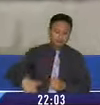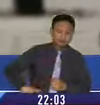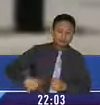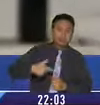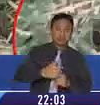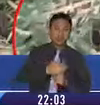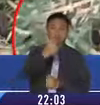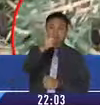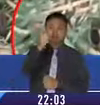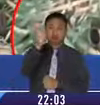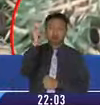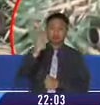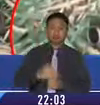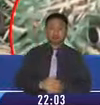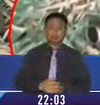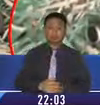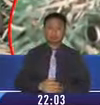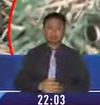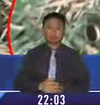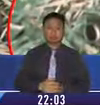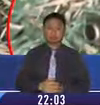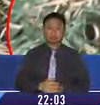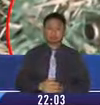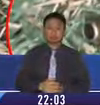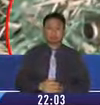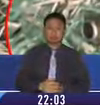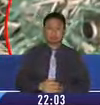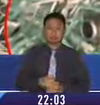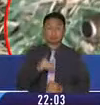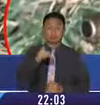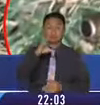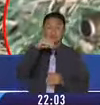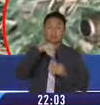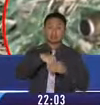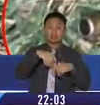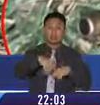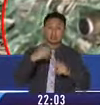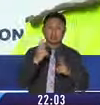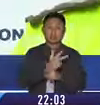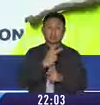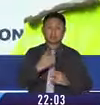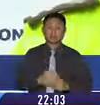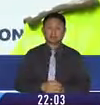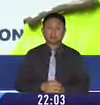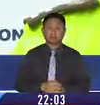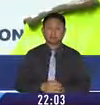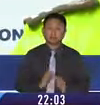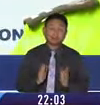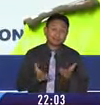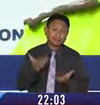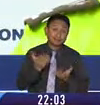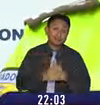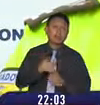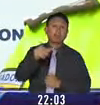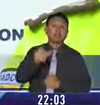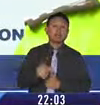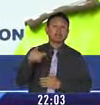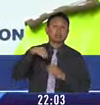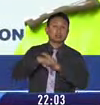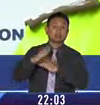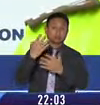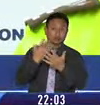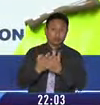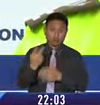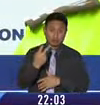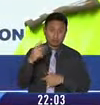traumática descargó la alimentadora y puso en peligro a los ocupantes de la vivienda aparentemente los aprehendidos se encontraban bajo